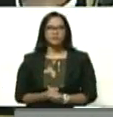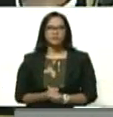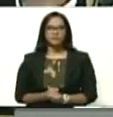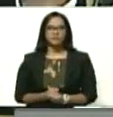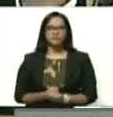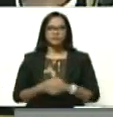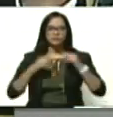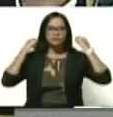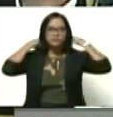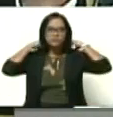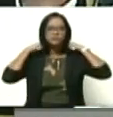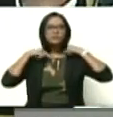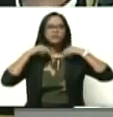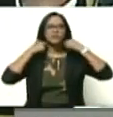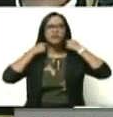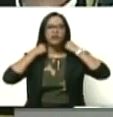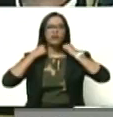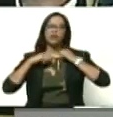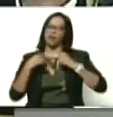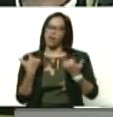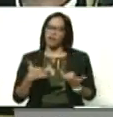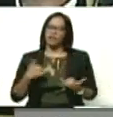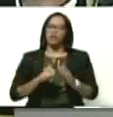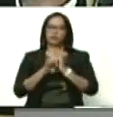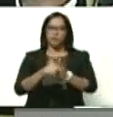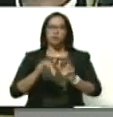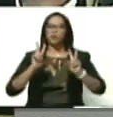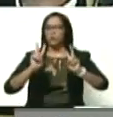león no te metas que fueron a leonel caracas